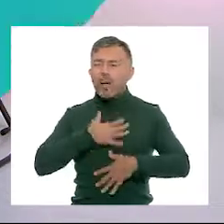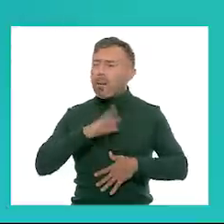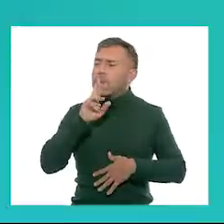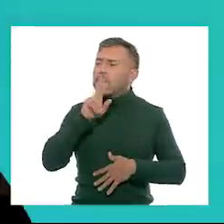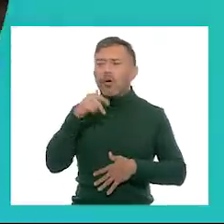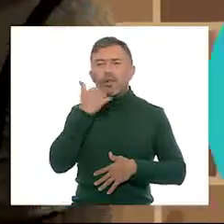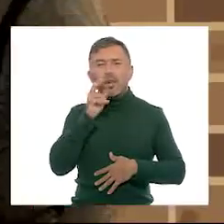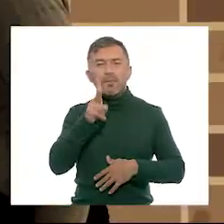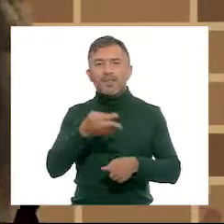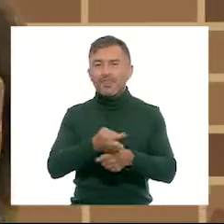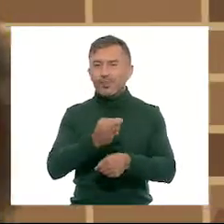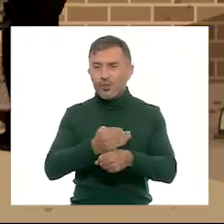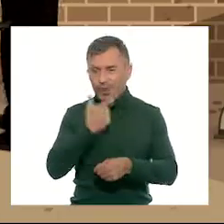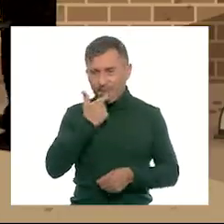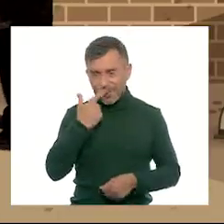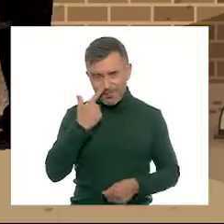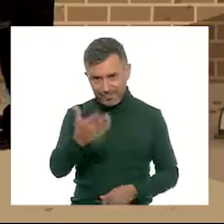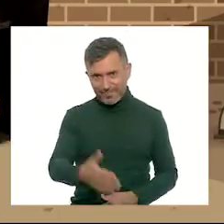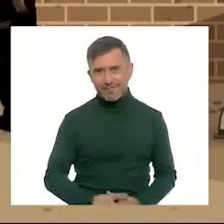humorístico.